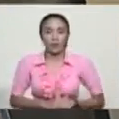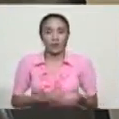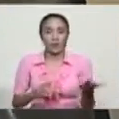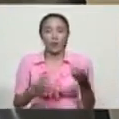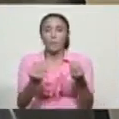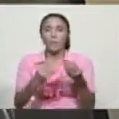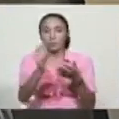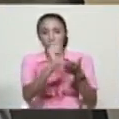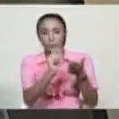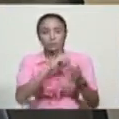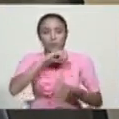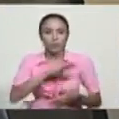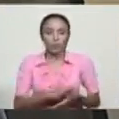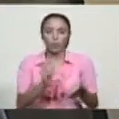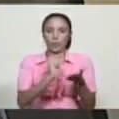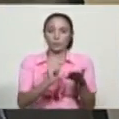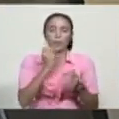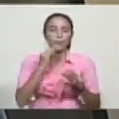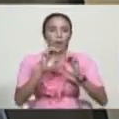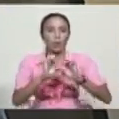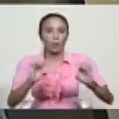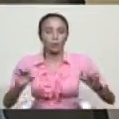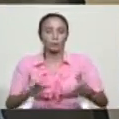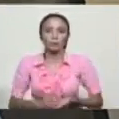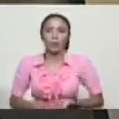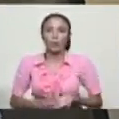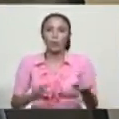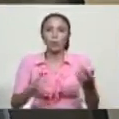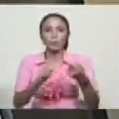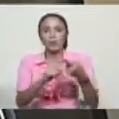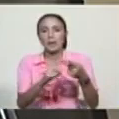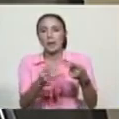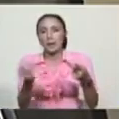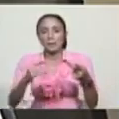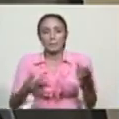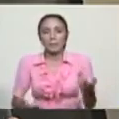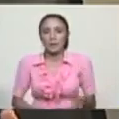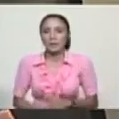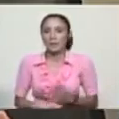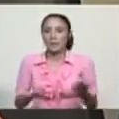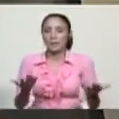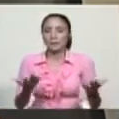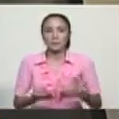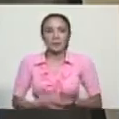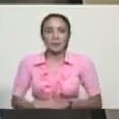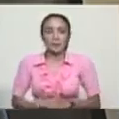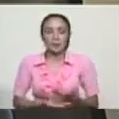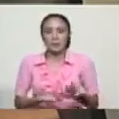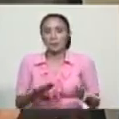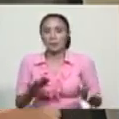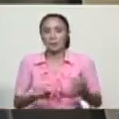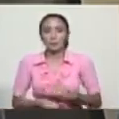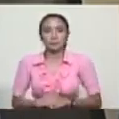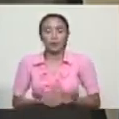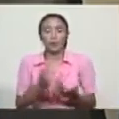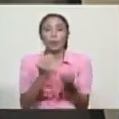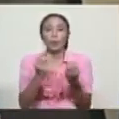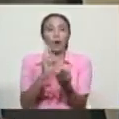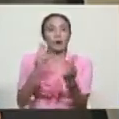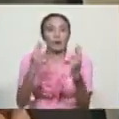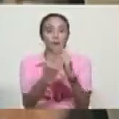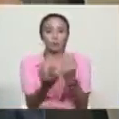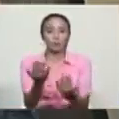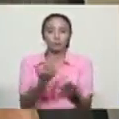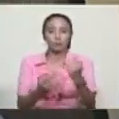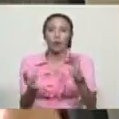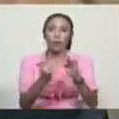registros, es decir, por la educación, por los contenidos de la educación, pasa por las formas en que nos relacionamos los seres